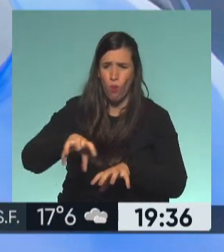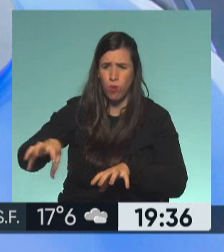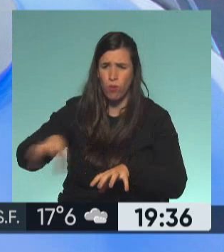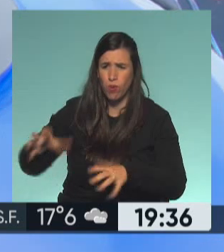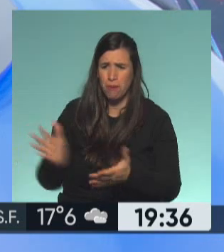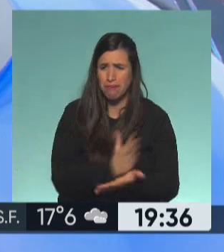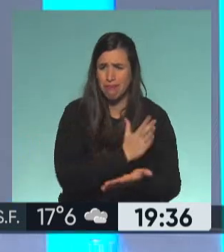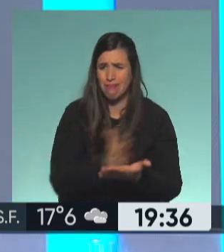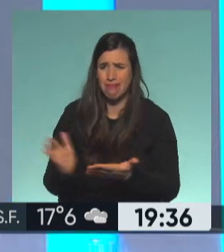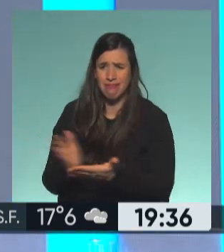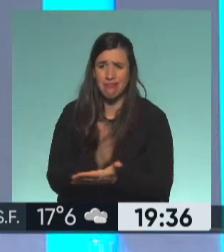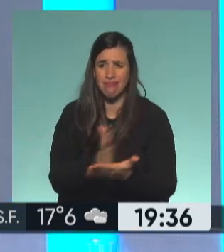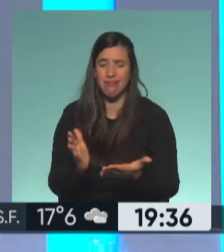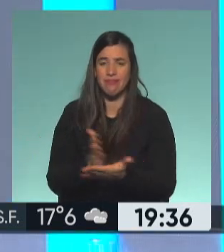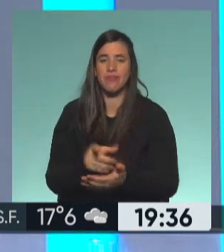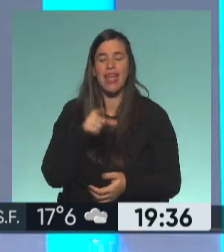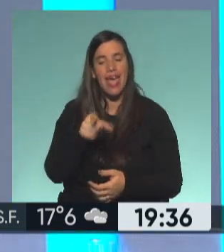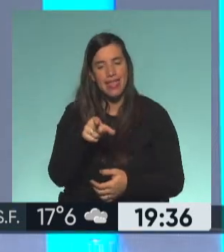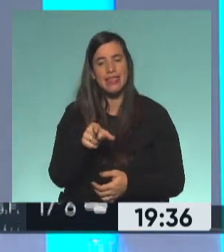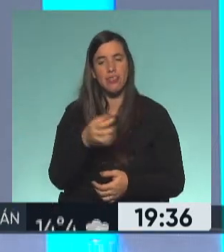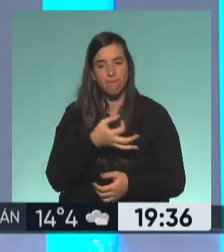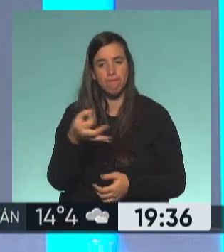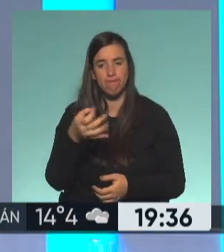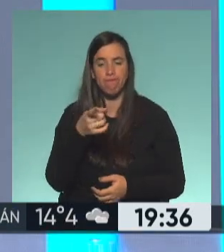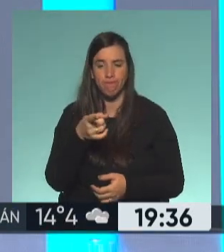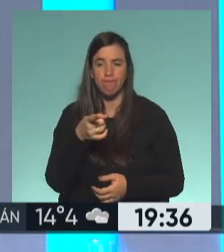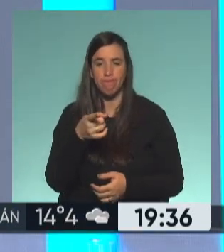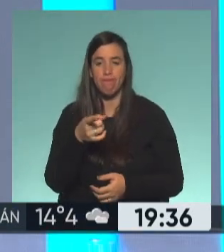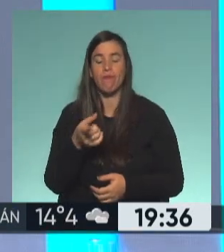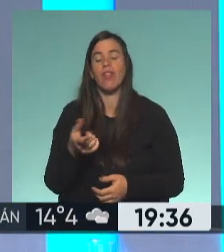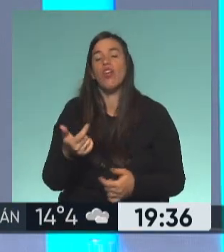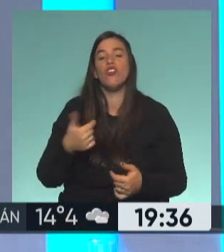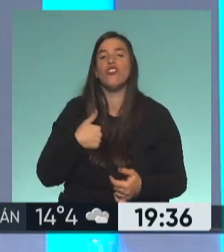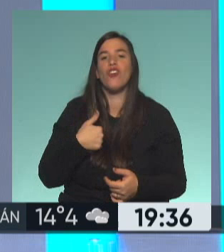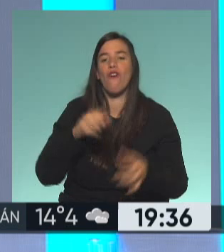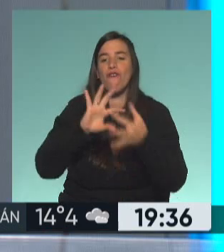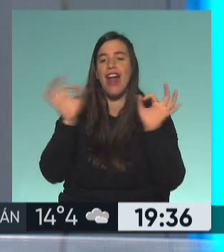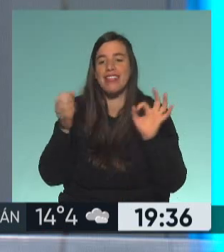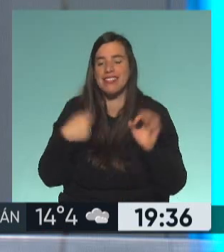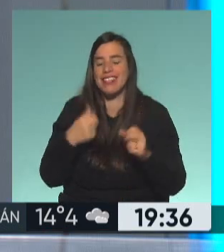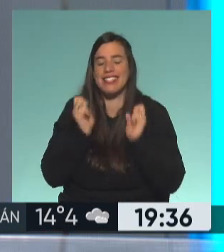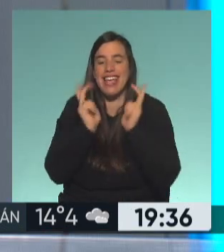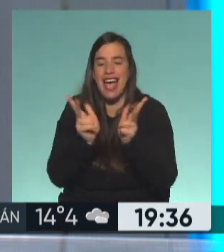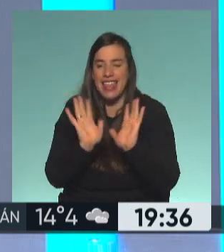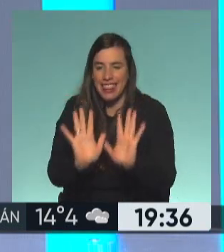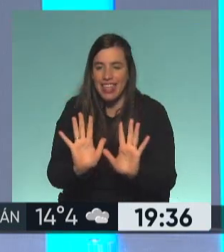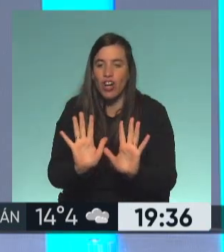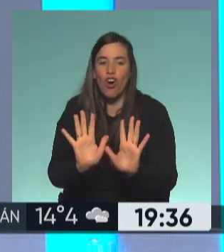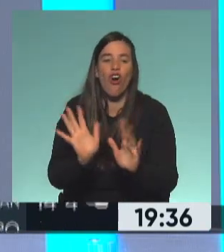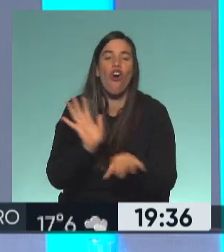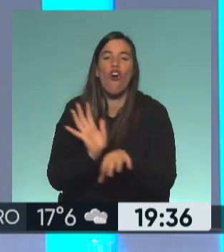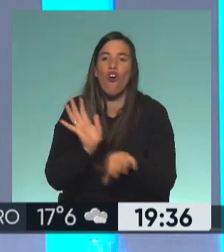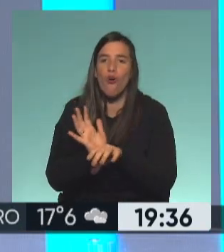La primera es esto que planteabas de, yo lo llamaría más que la caída del padre, la caída de la norma. Esto